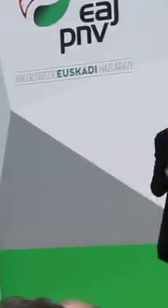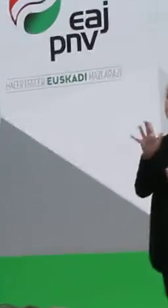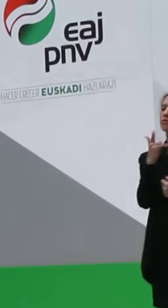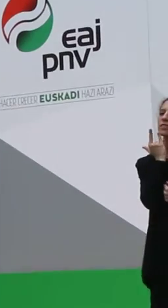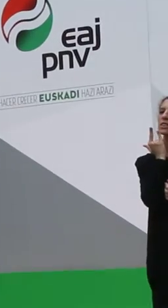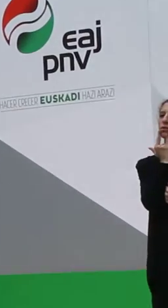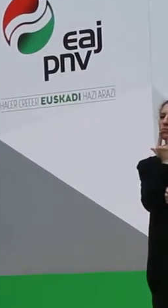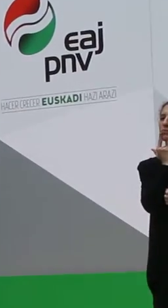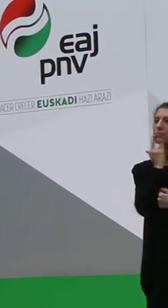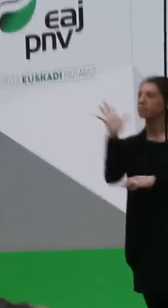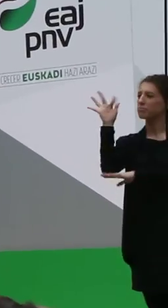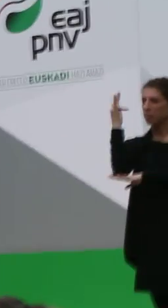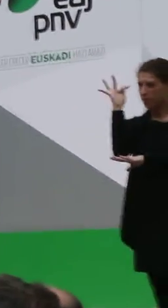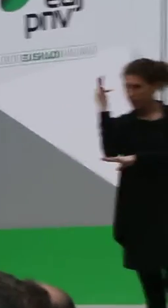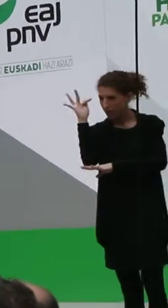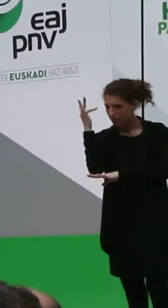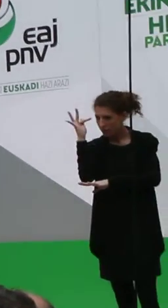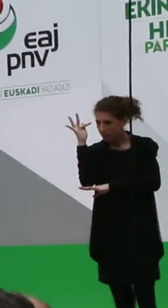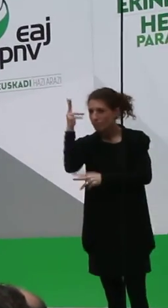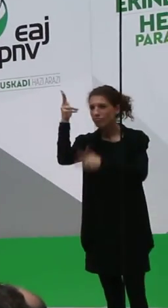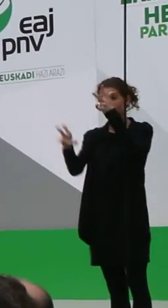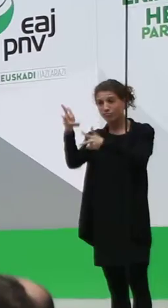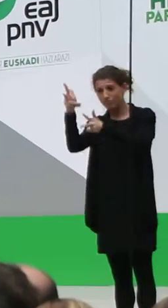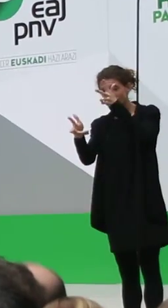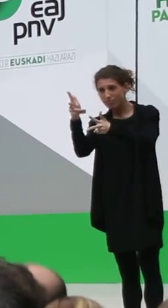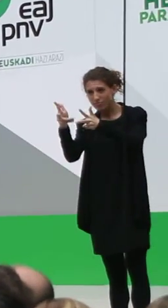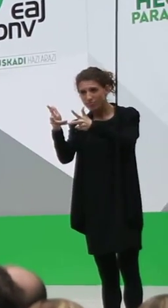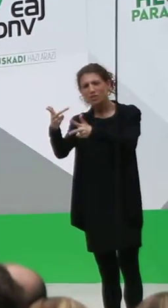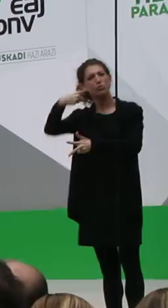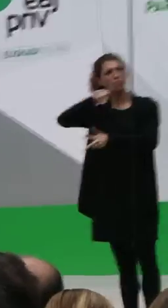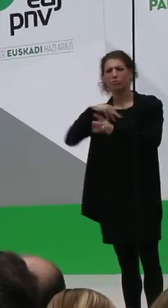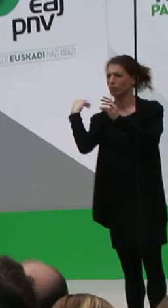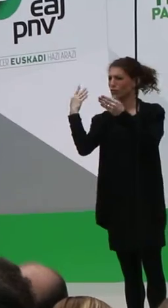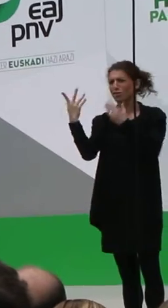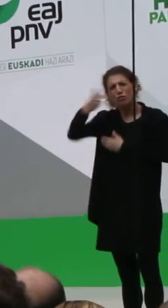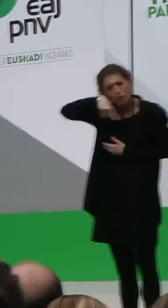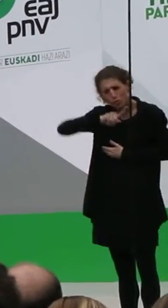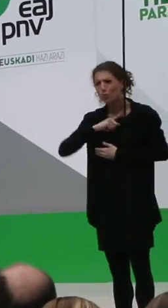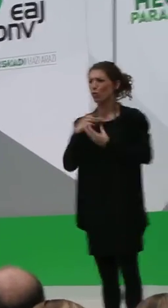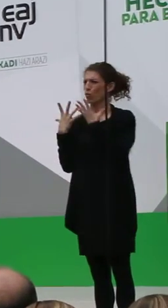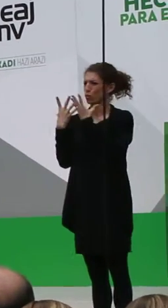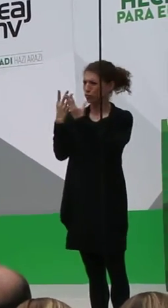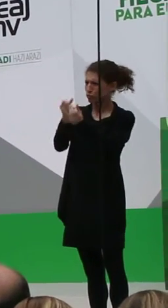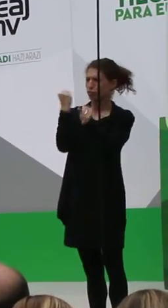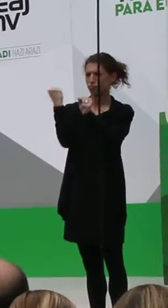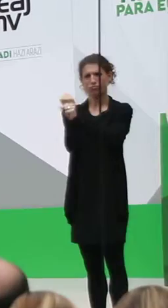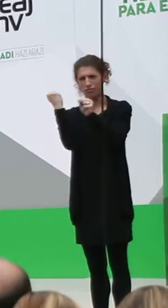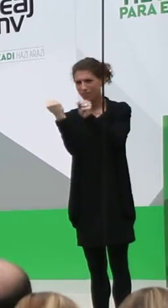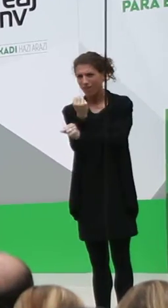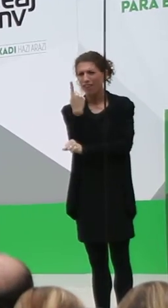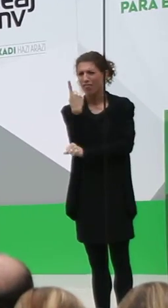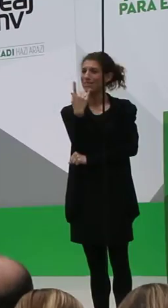Getxo, Bizkaia, y Euskadi, vamos a seguir trabajando juntos. Hacer crecer